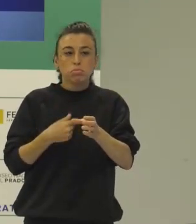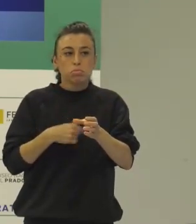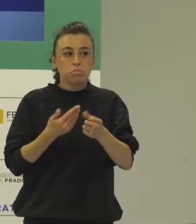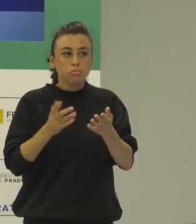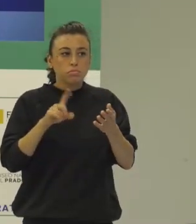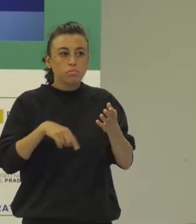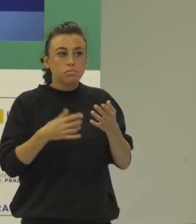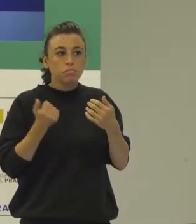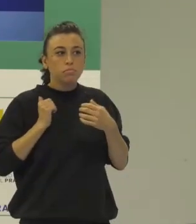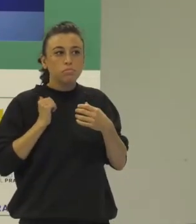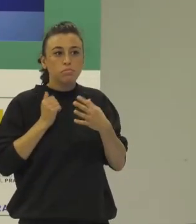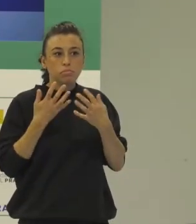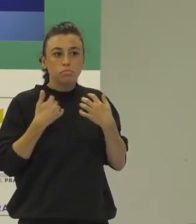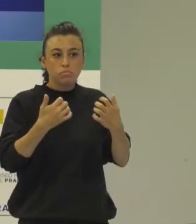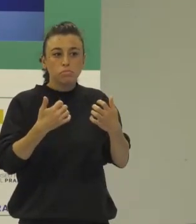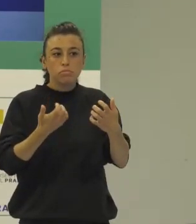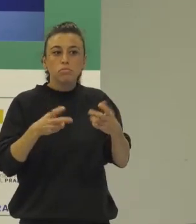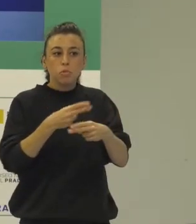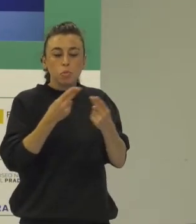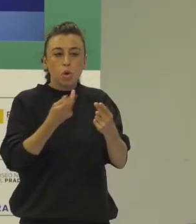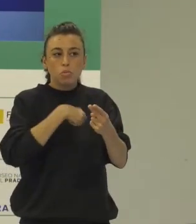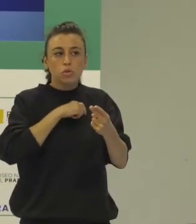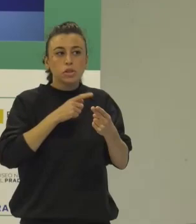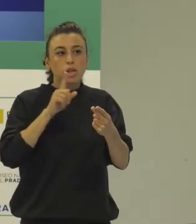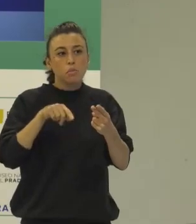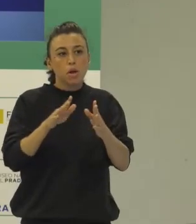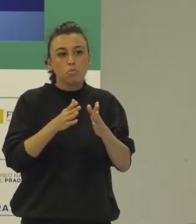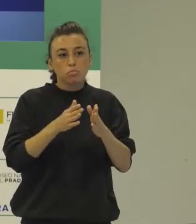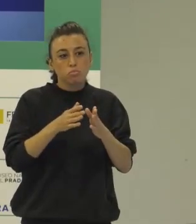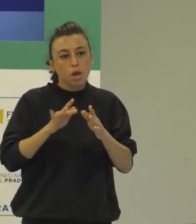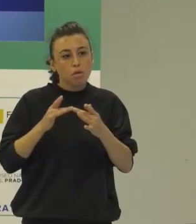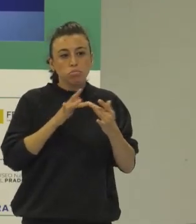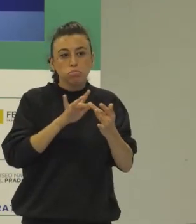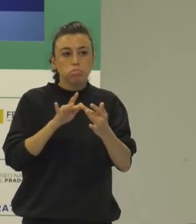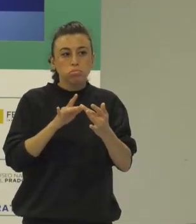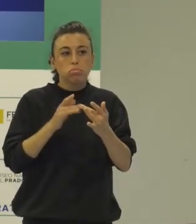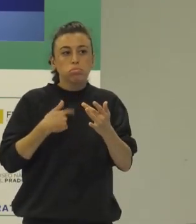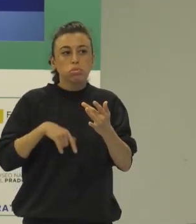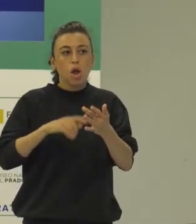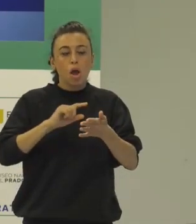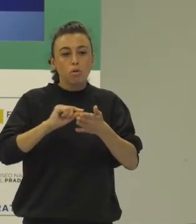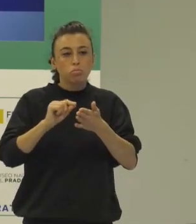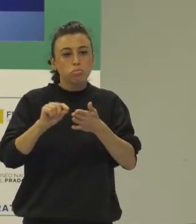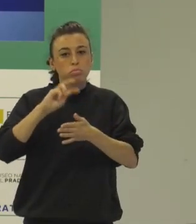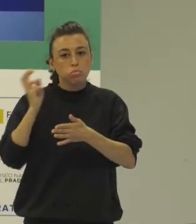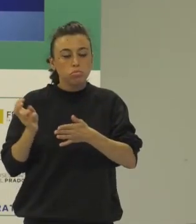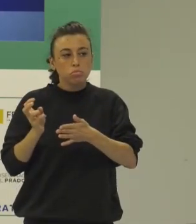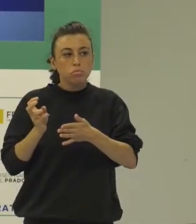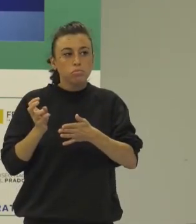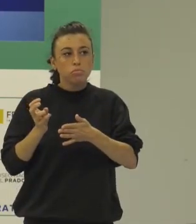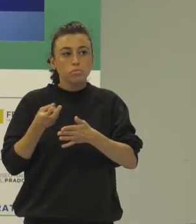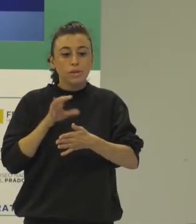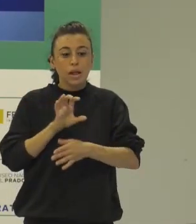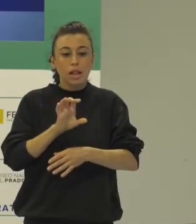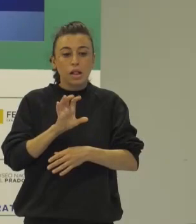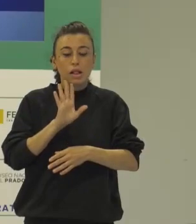y hacer este intercambio necesario sobre lo que estamos viviendo en la región. Una región que efectivamente en el mundo